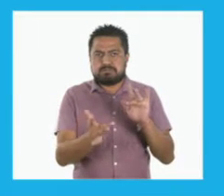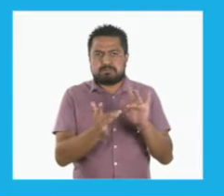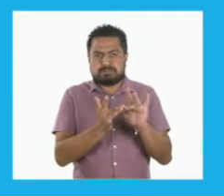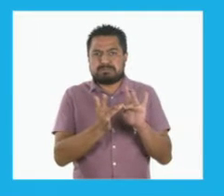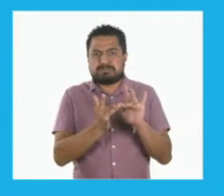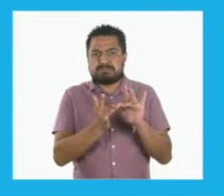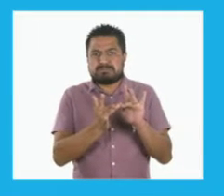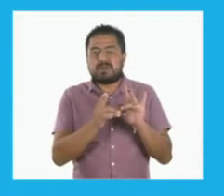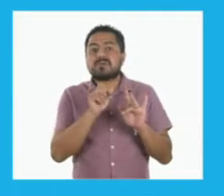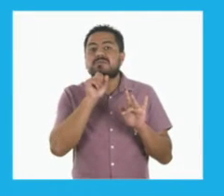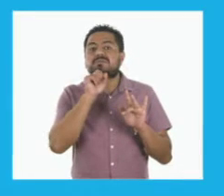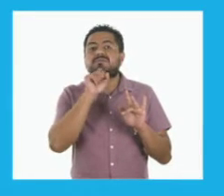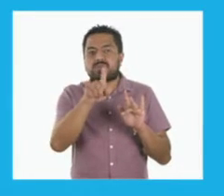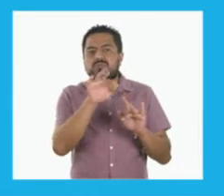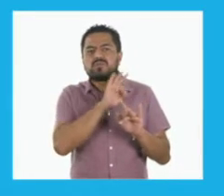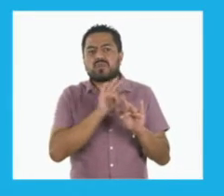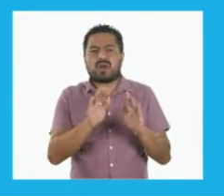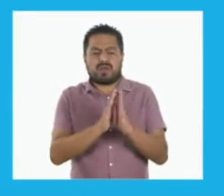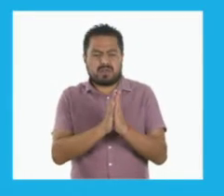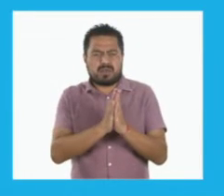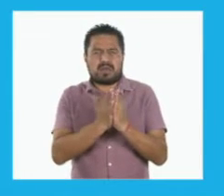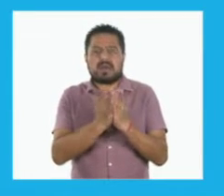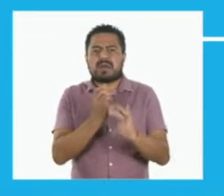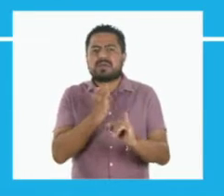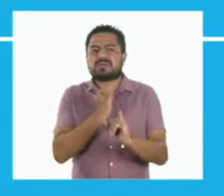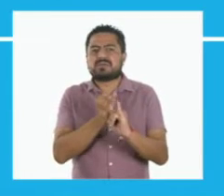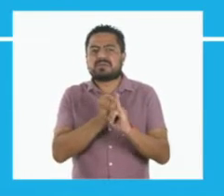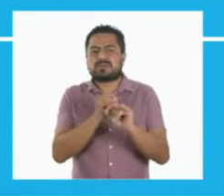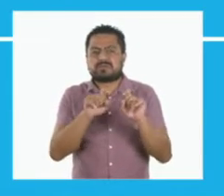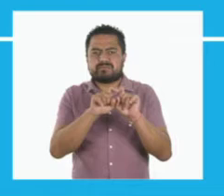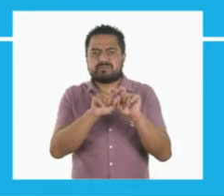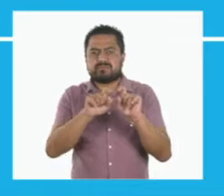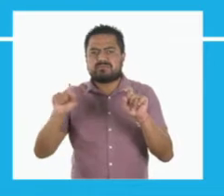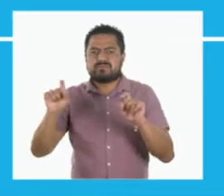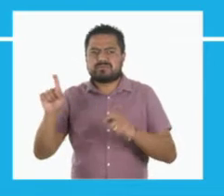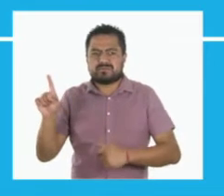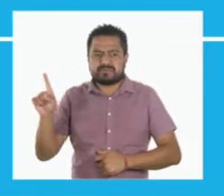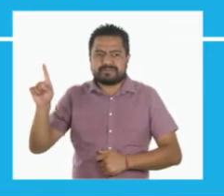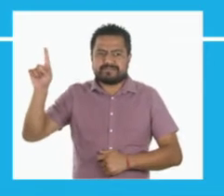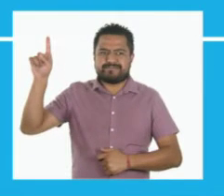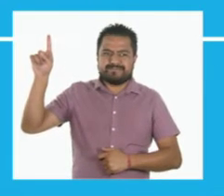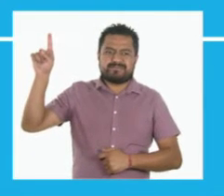También puedes encontrar los libros de texto en la página